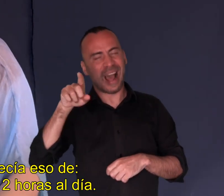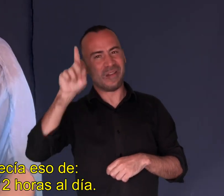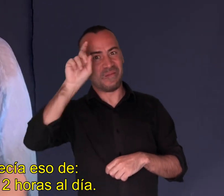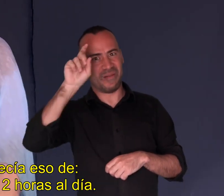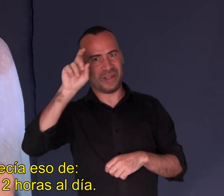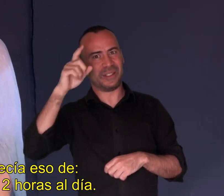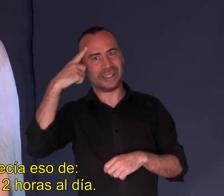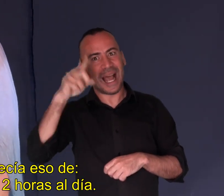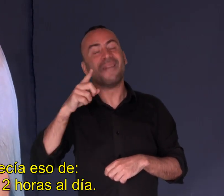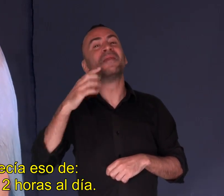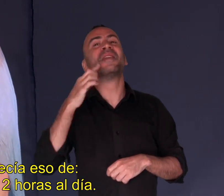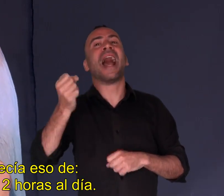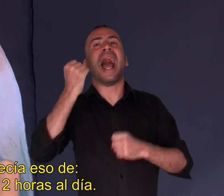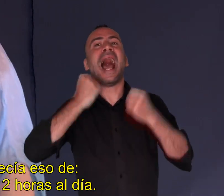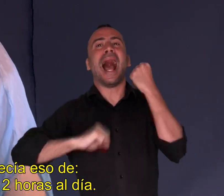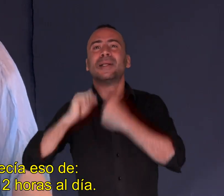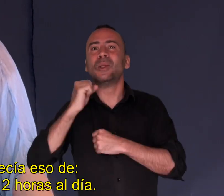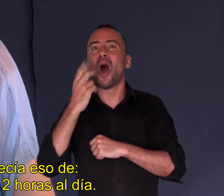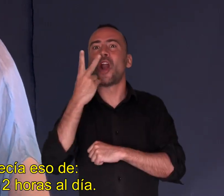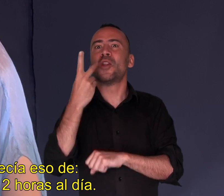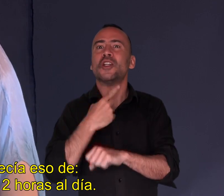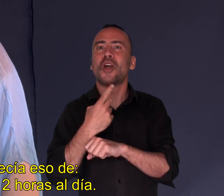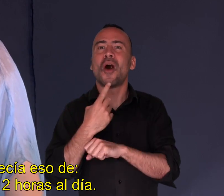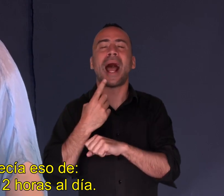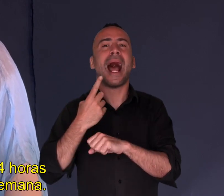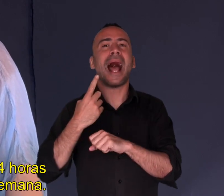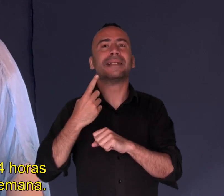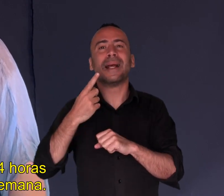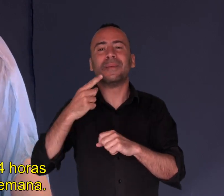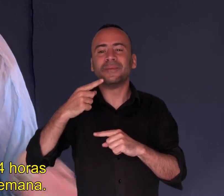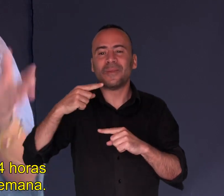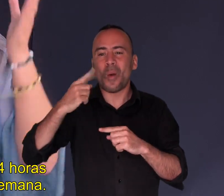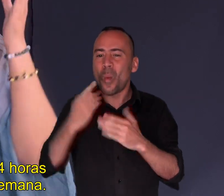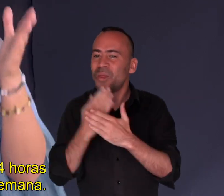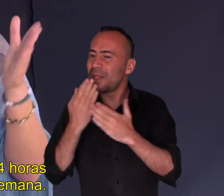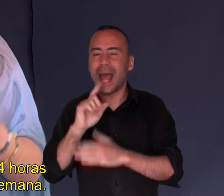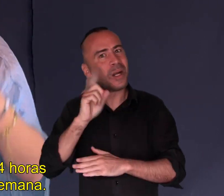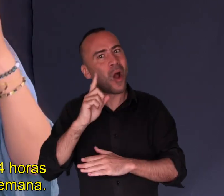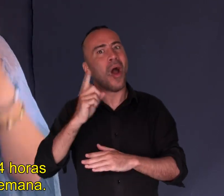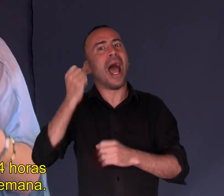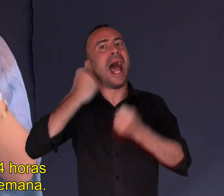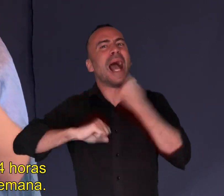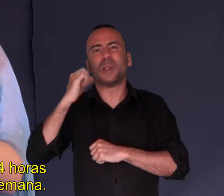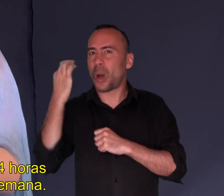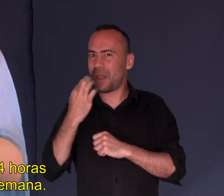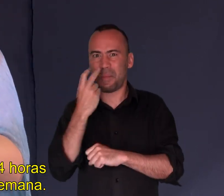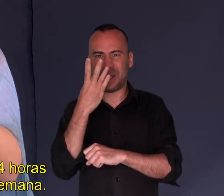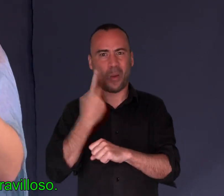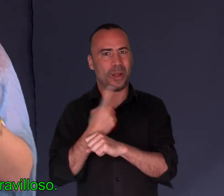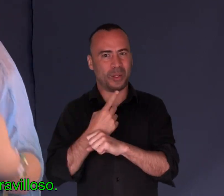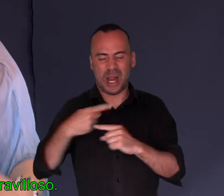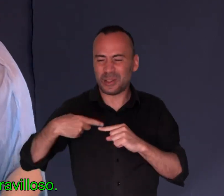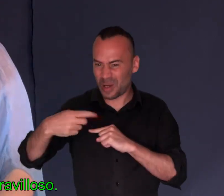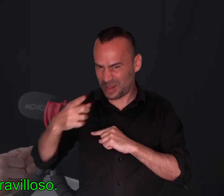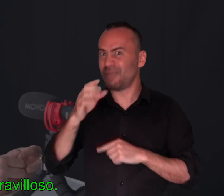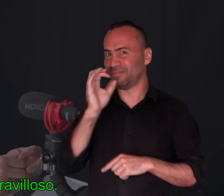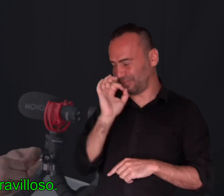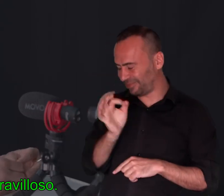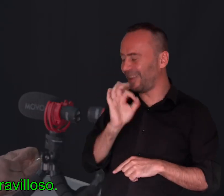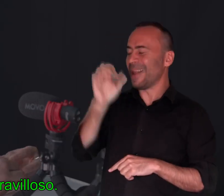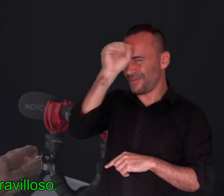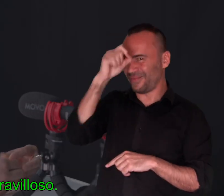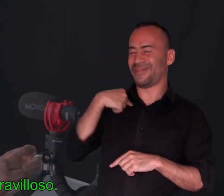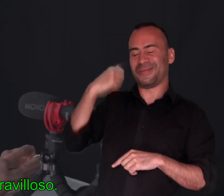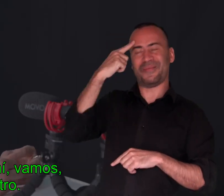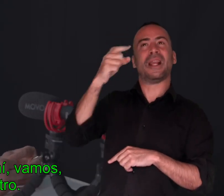quién siempre decía eso de puede ser actor 2 horas al día eres actor 24 horas 7 días a la semana Entonces record un poco sí